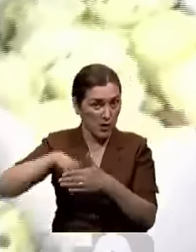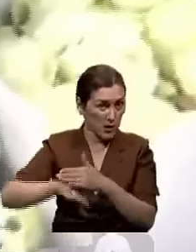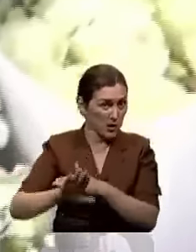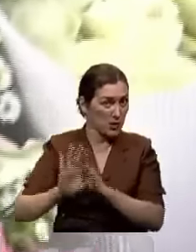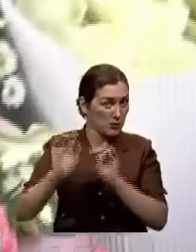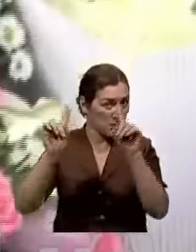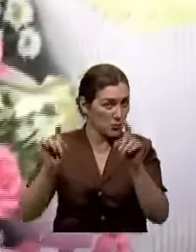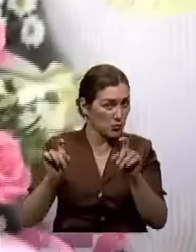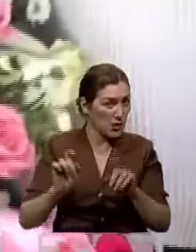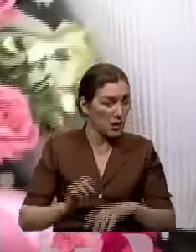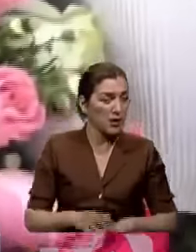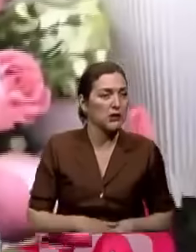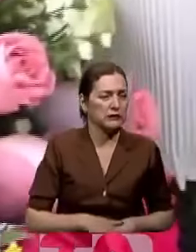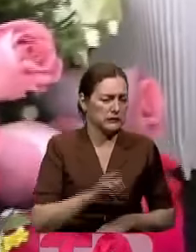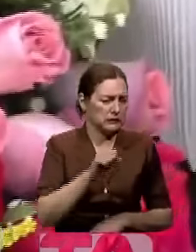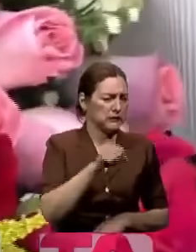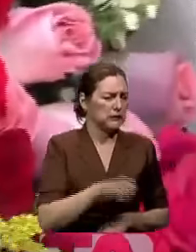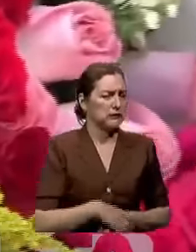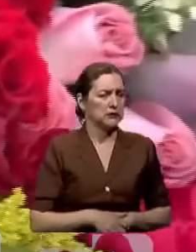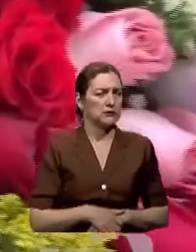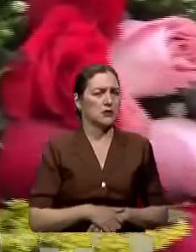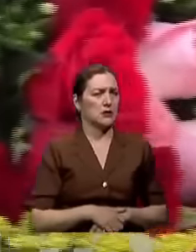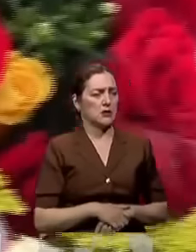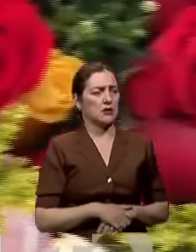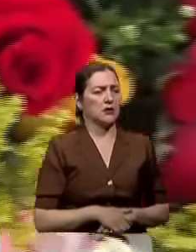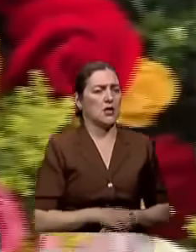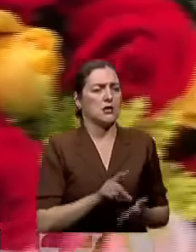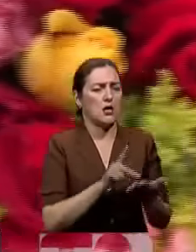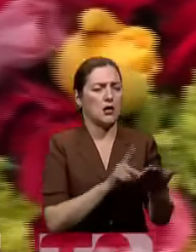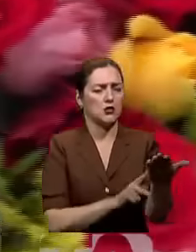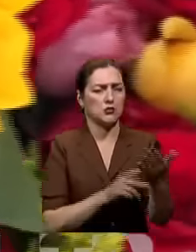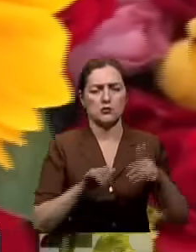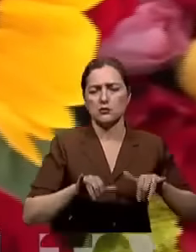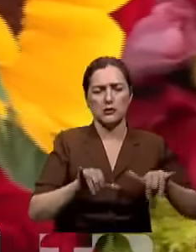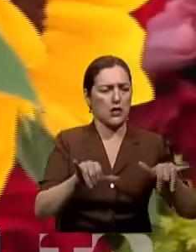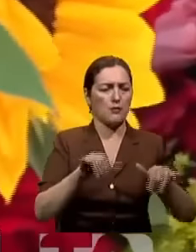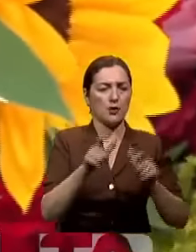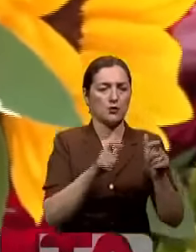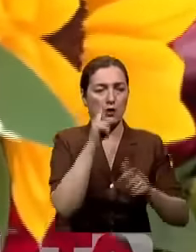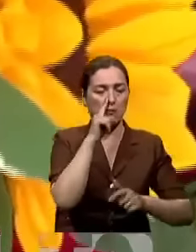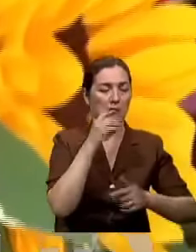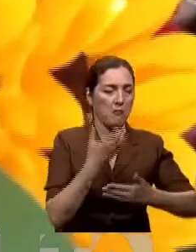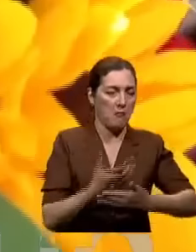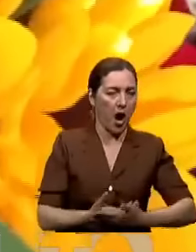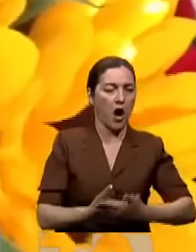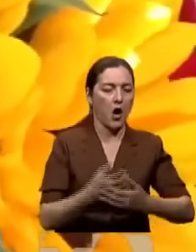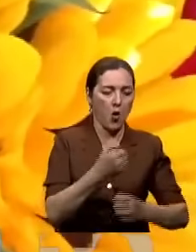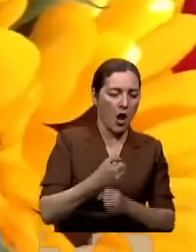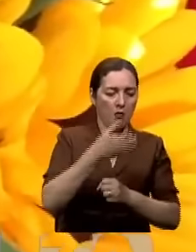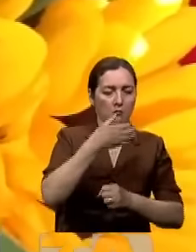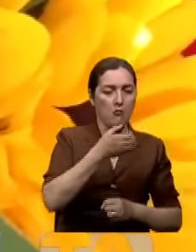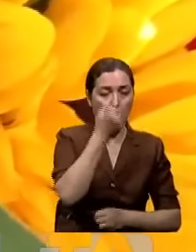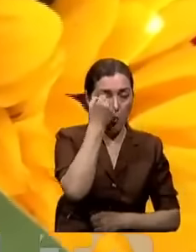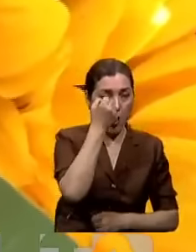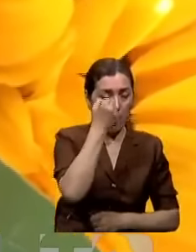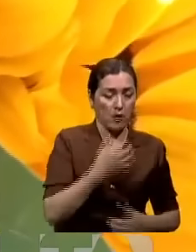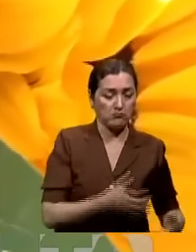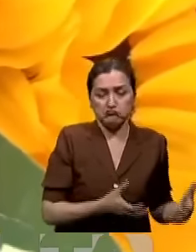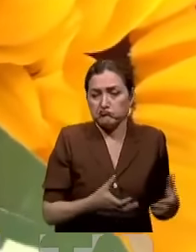difuntos. Sí, se viene también en la parte de la tradición, sigue todavía con guagua de pan, con la colada morada